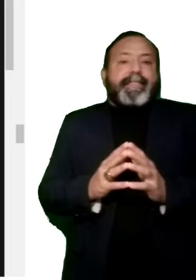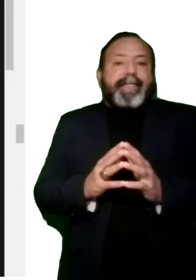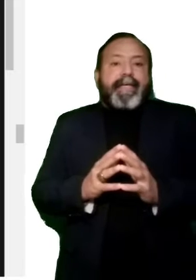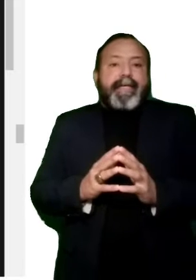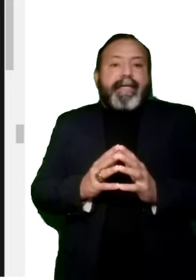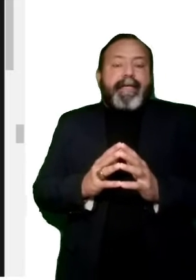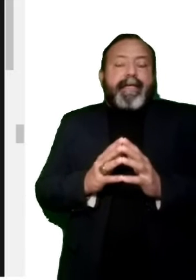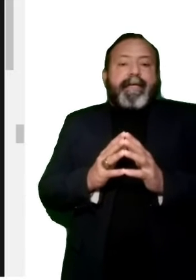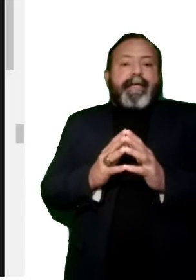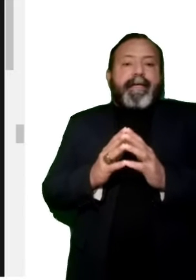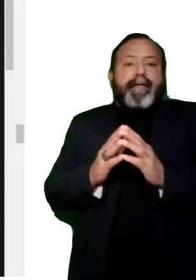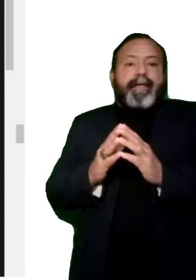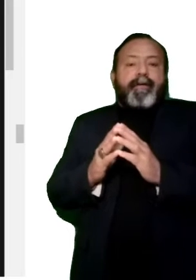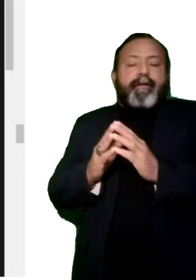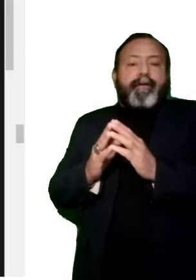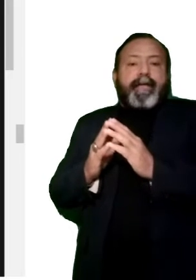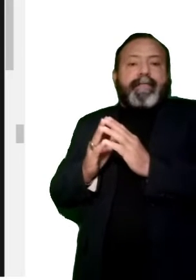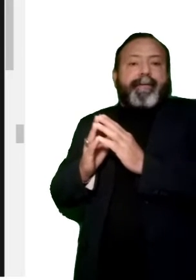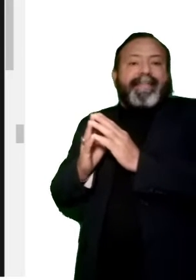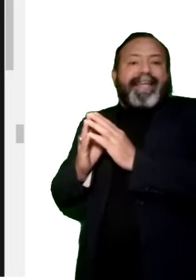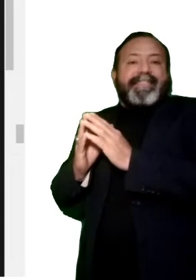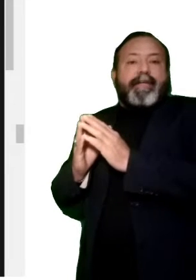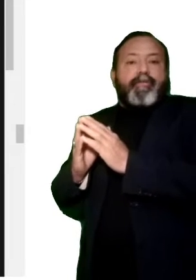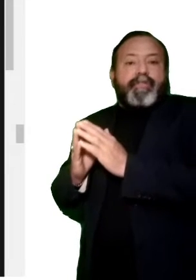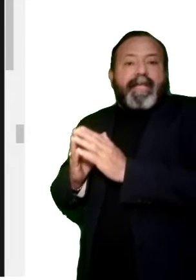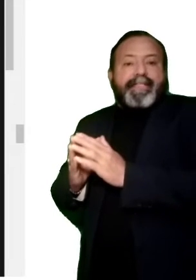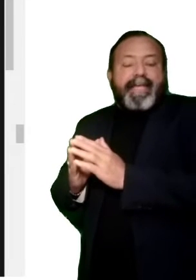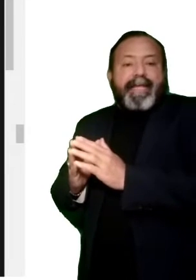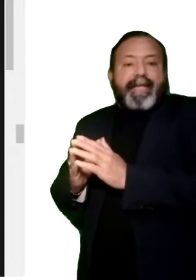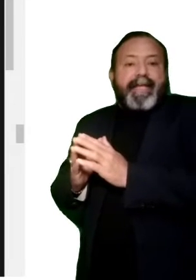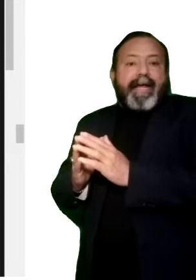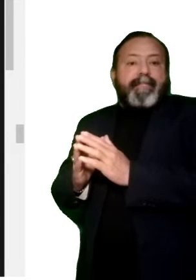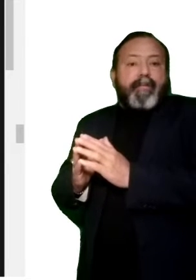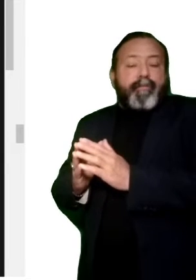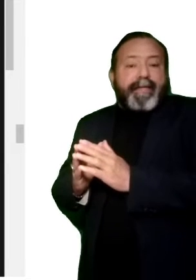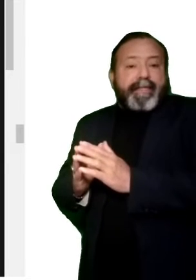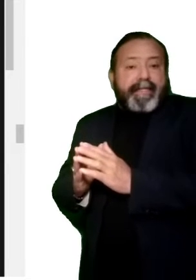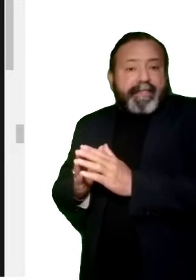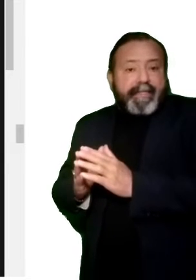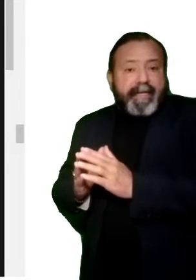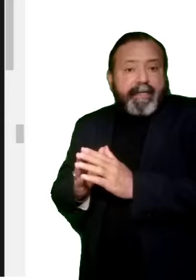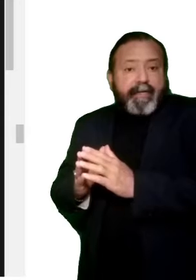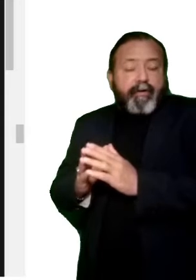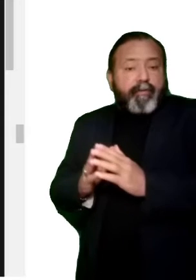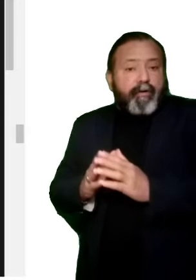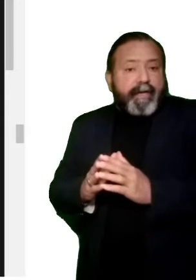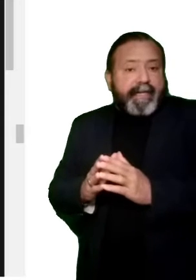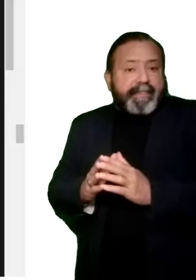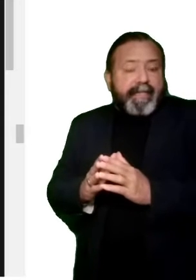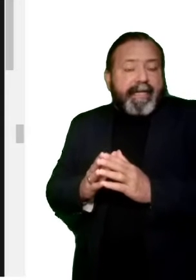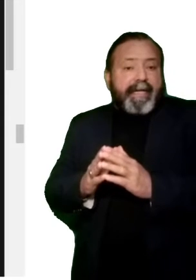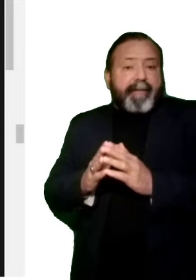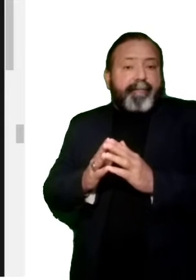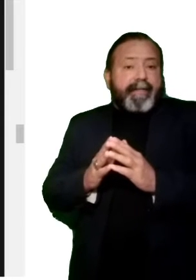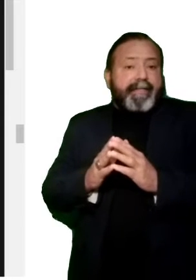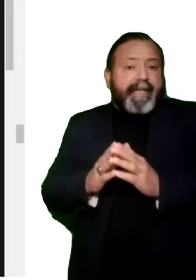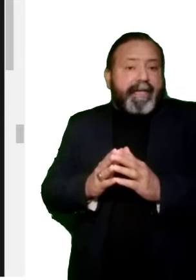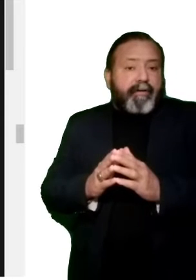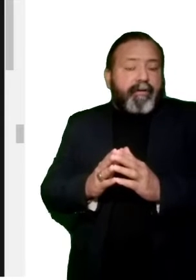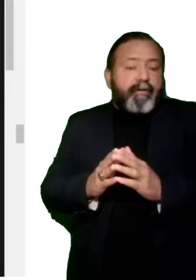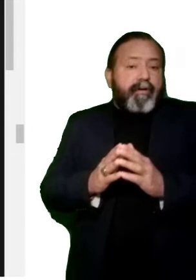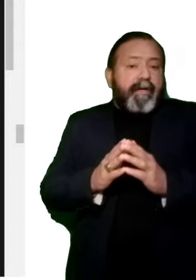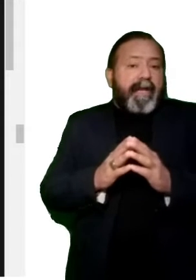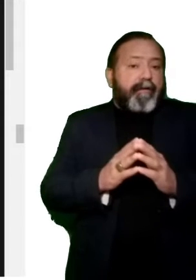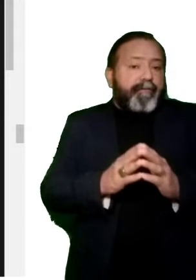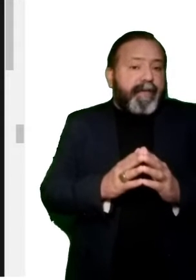que pueden darse a través de la circunstancia anteriormente dicha, como lo es